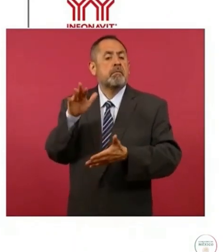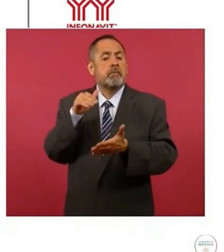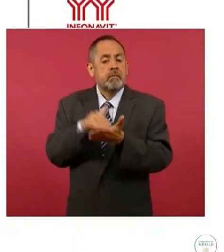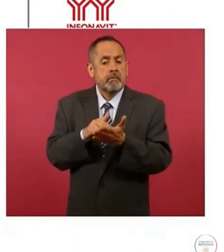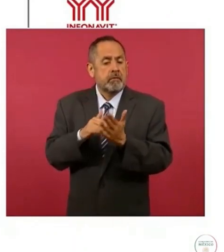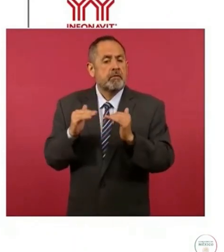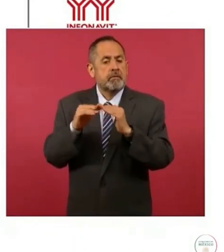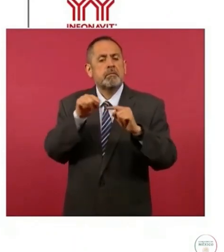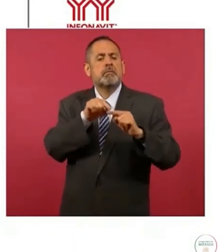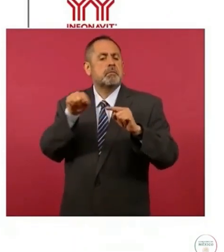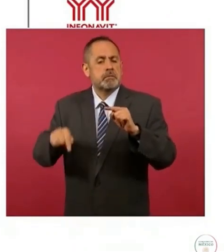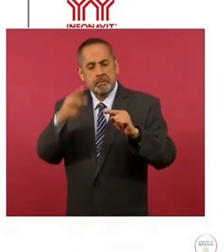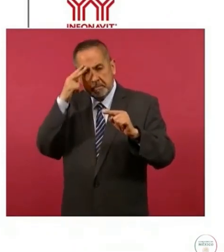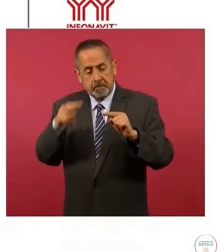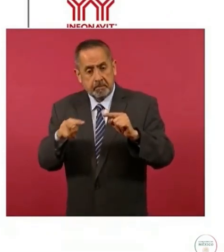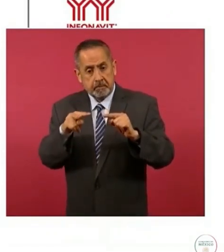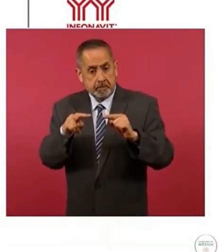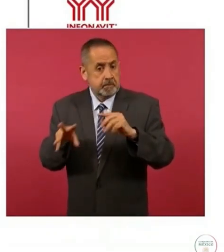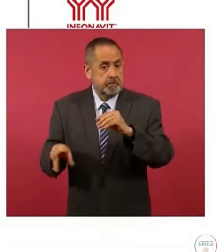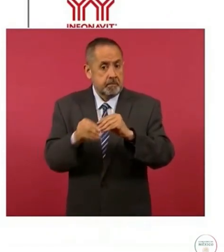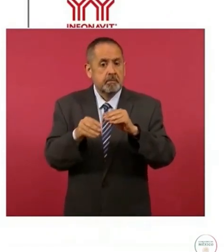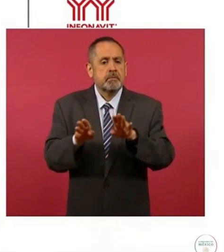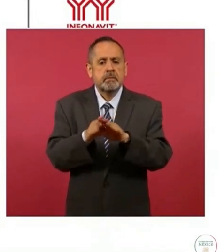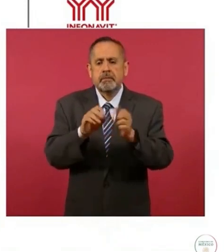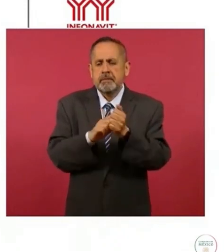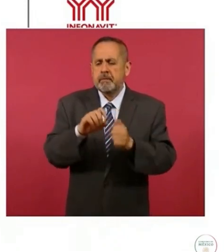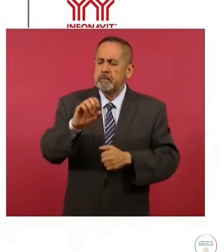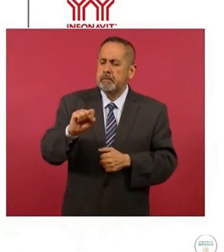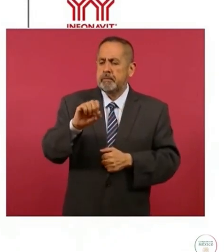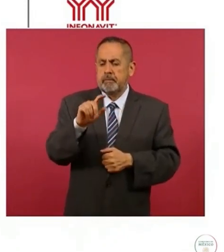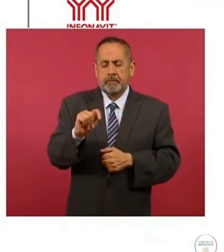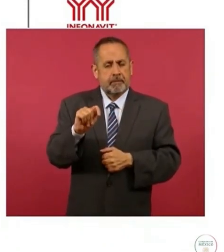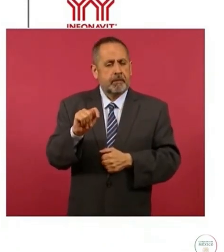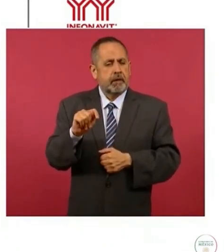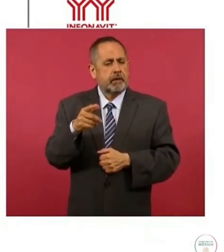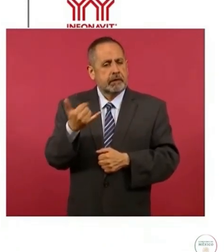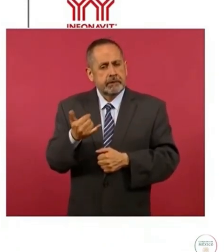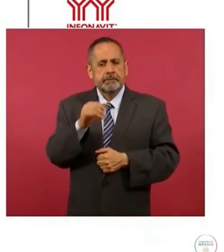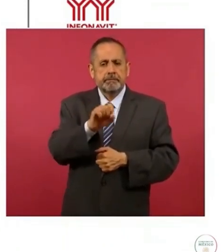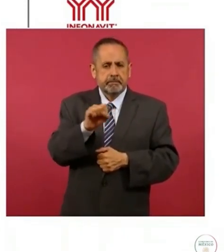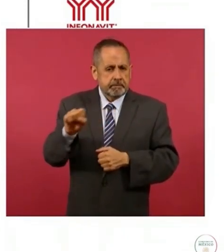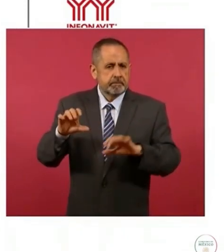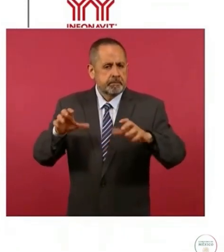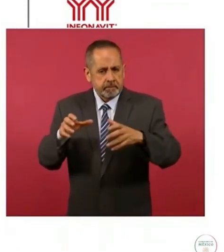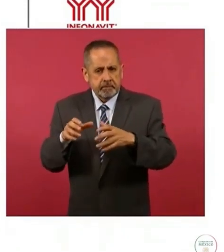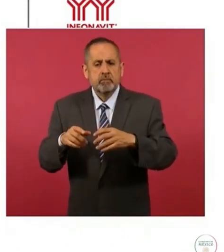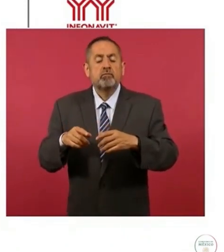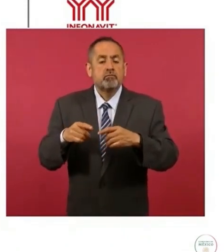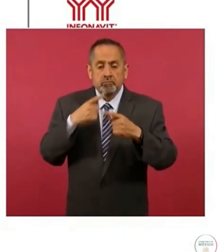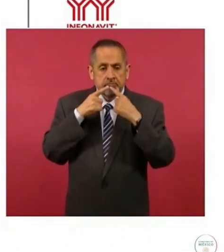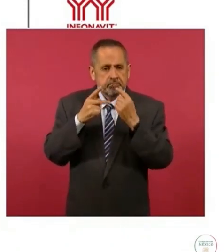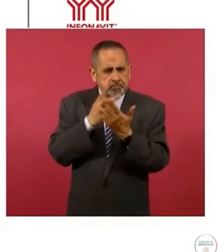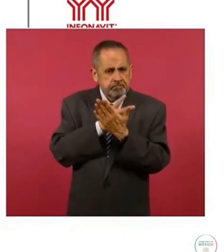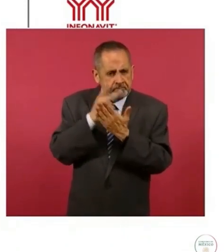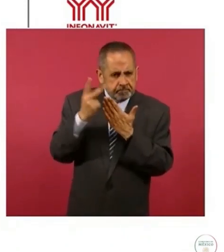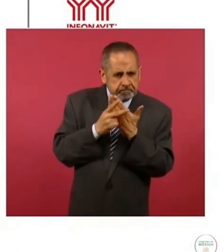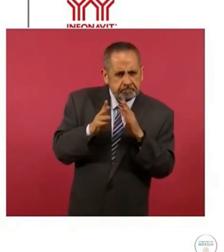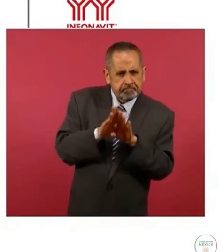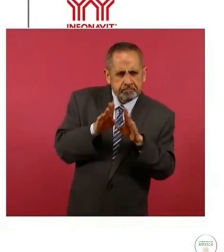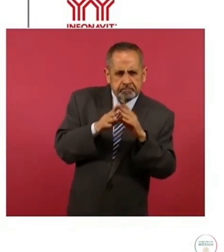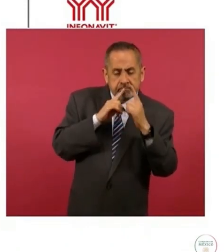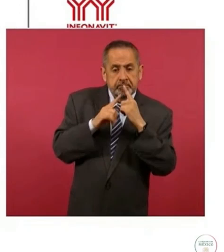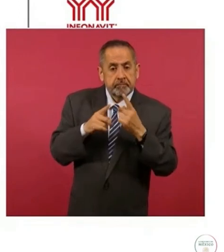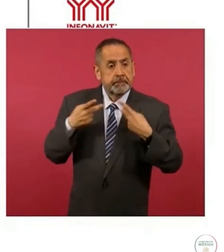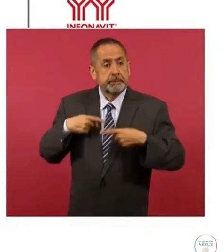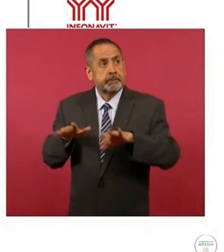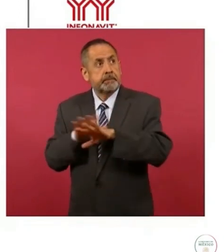México. Adicionalmente, con la Secretaría del Trabajo y el Seguro Social, hemos hecho un plan para atender a la seguridad social y los